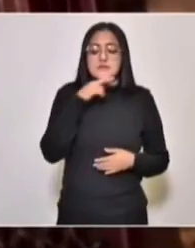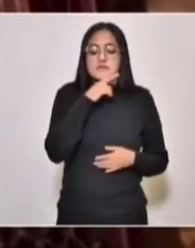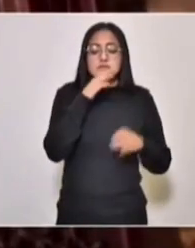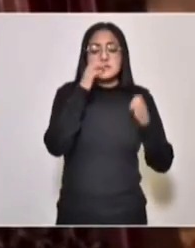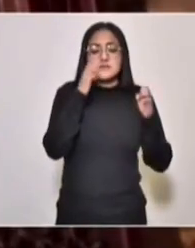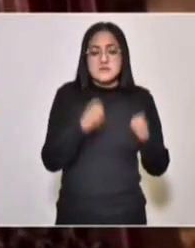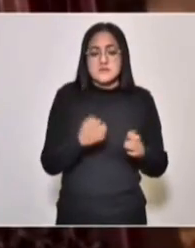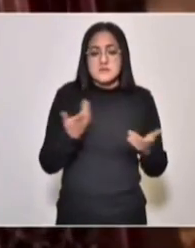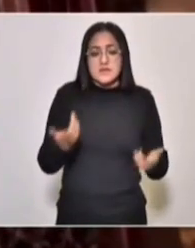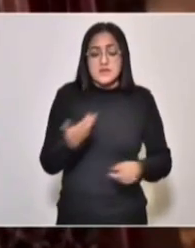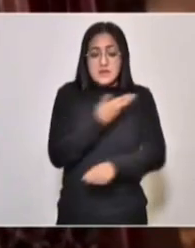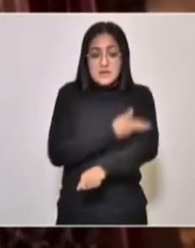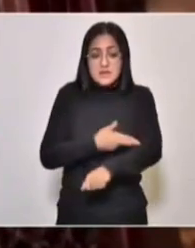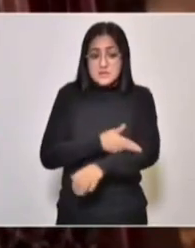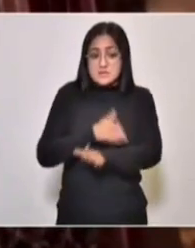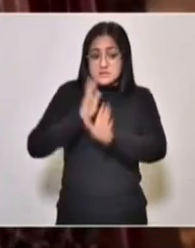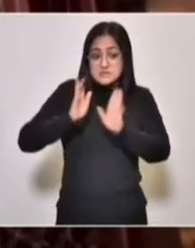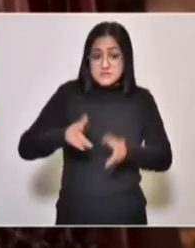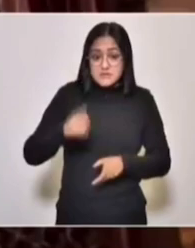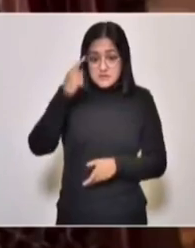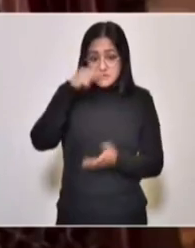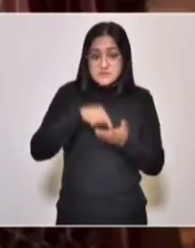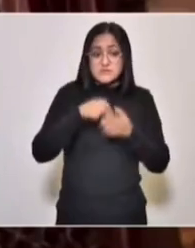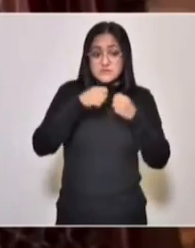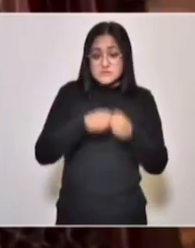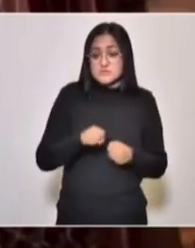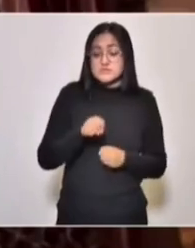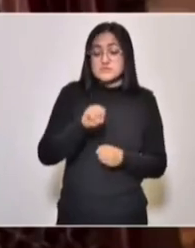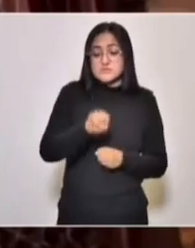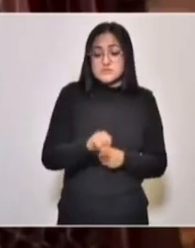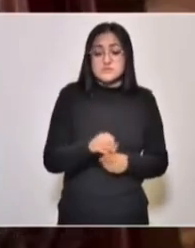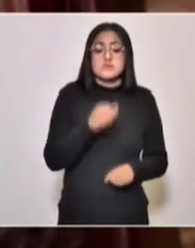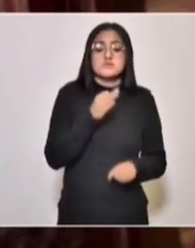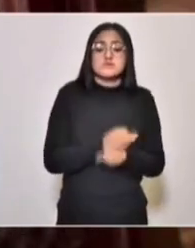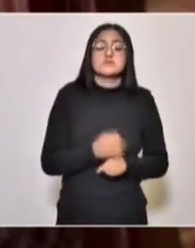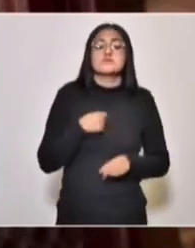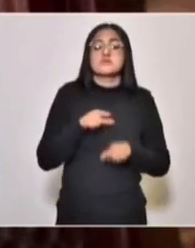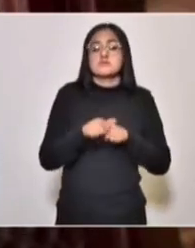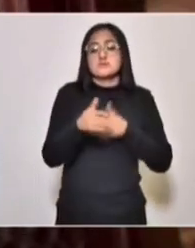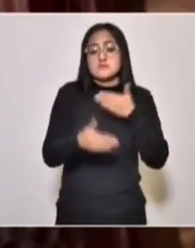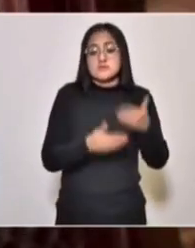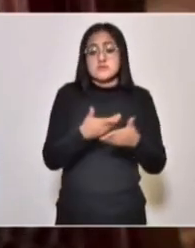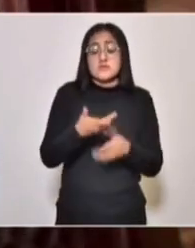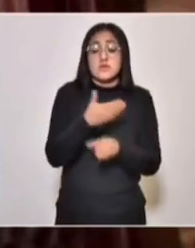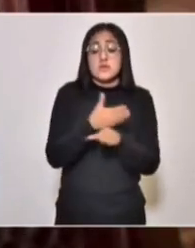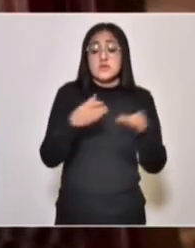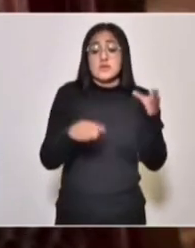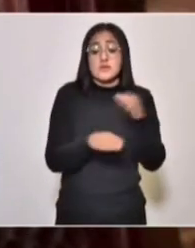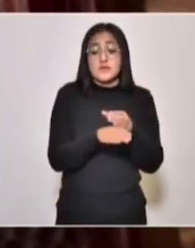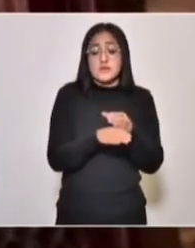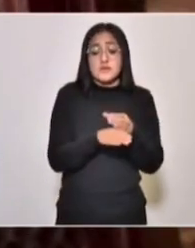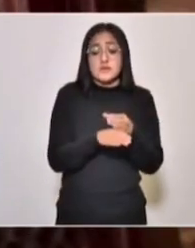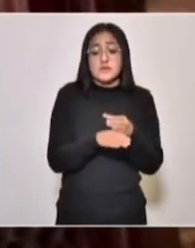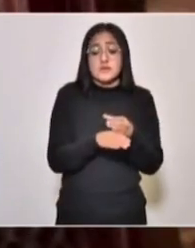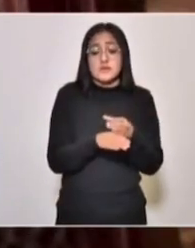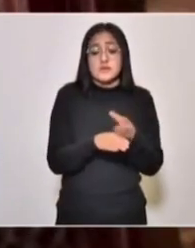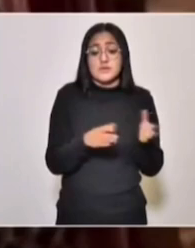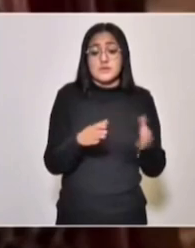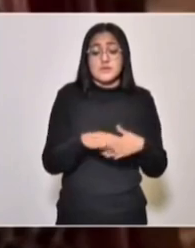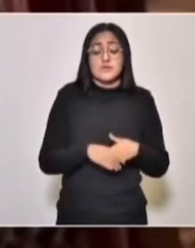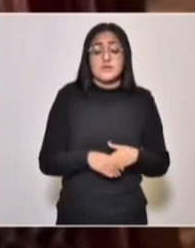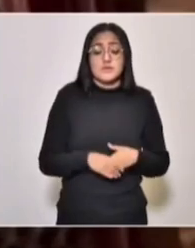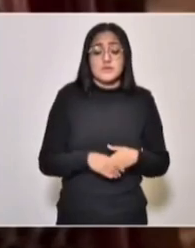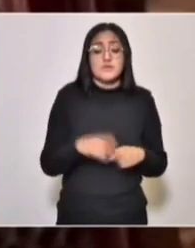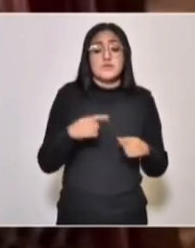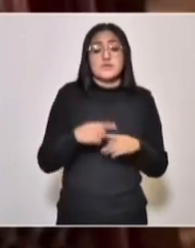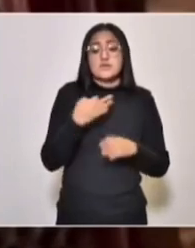estará esto resuelto, se los aseguro. Yo le estoy dando seguimiento a las cosas y tendrán que saberse